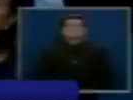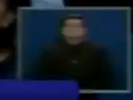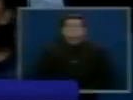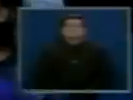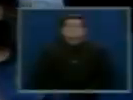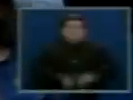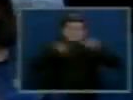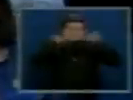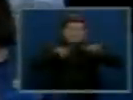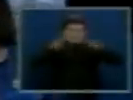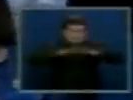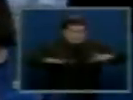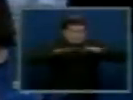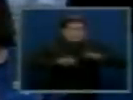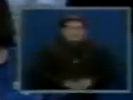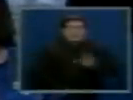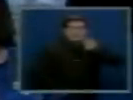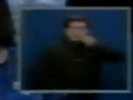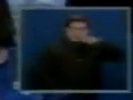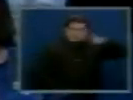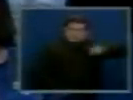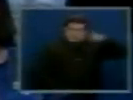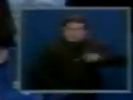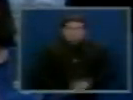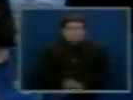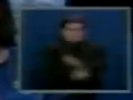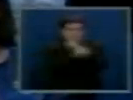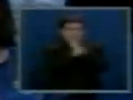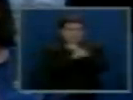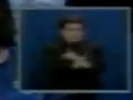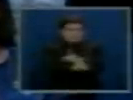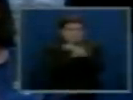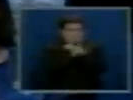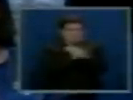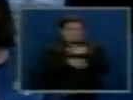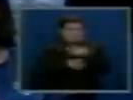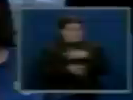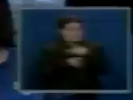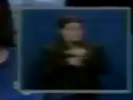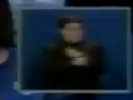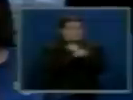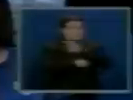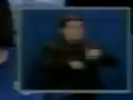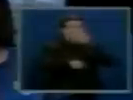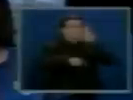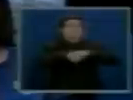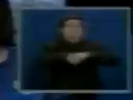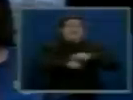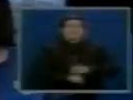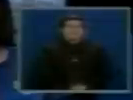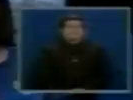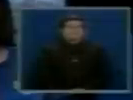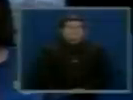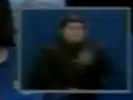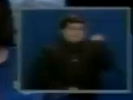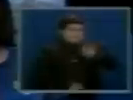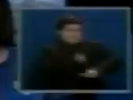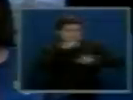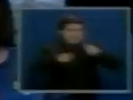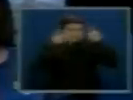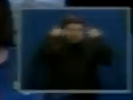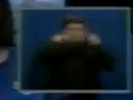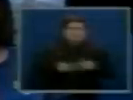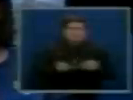Preservando los espacios de discreción necesarios para garantizar la defensa del interés y la seguridad nacional y el combate eficaz contra el